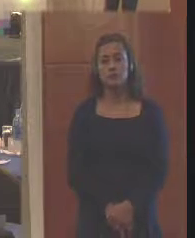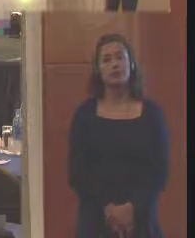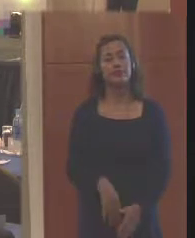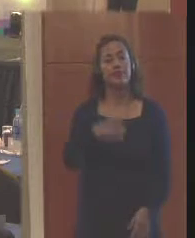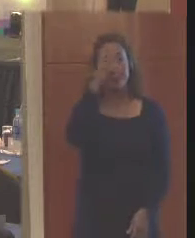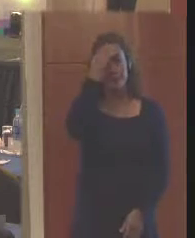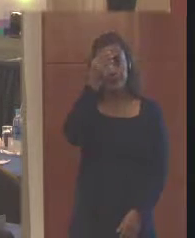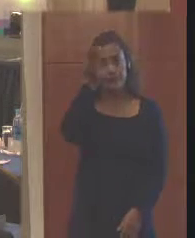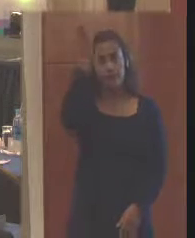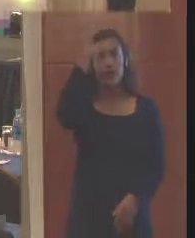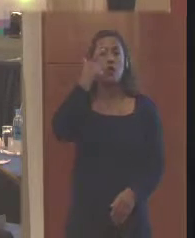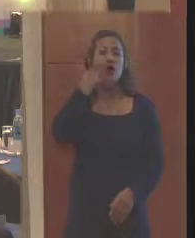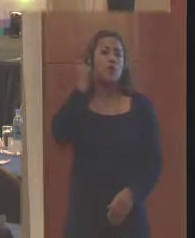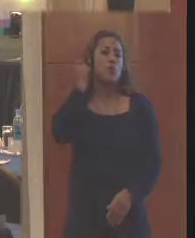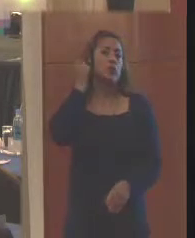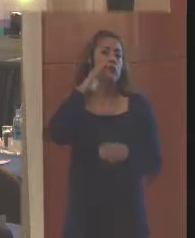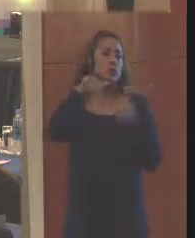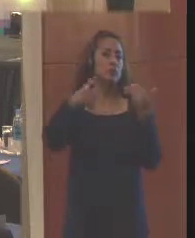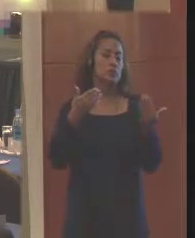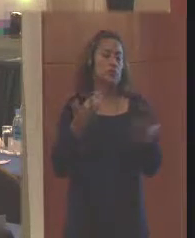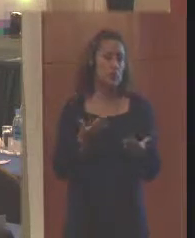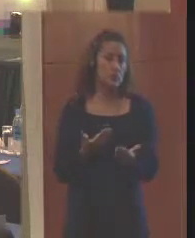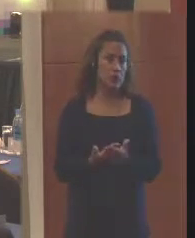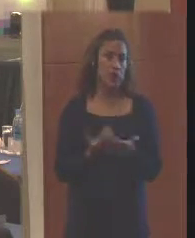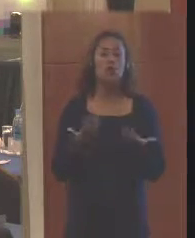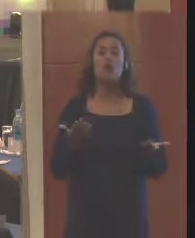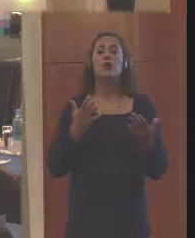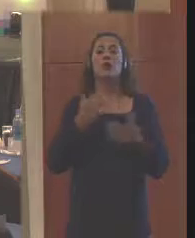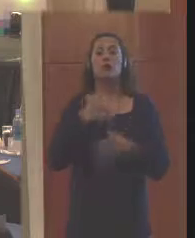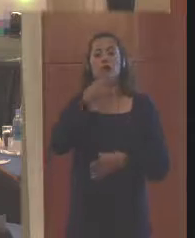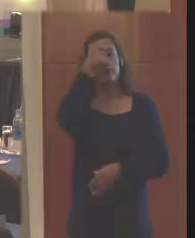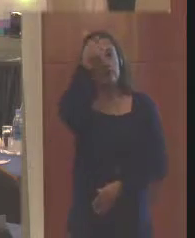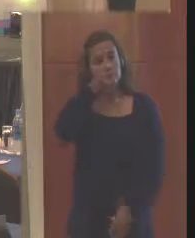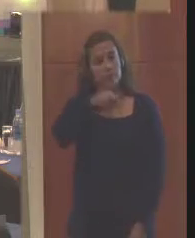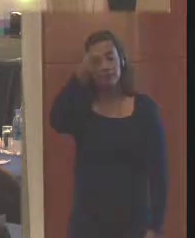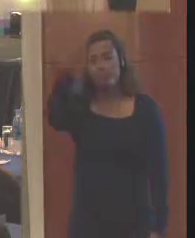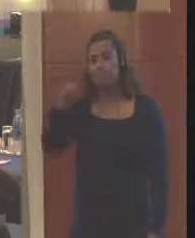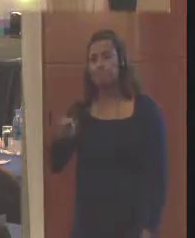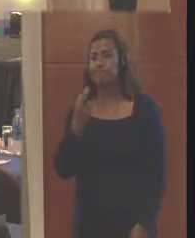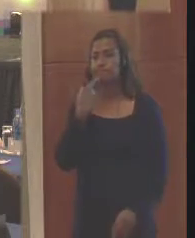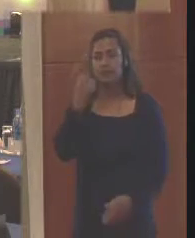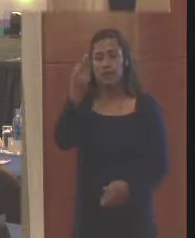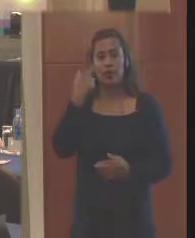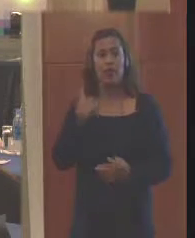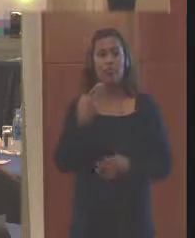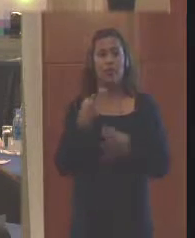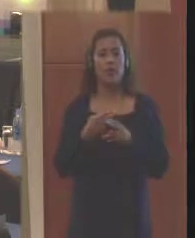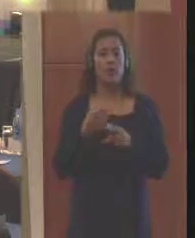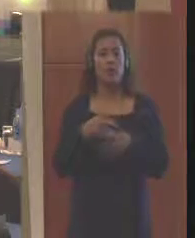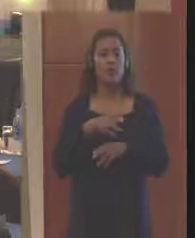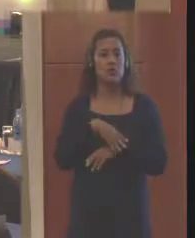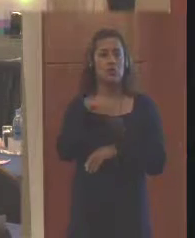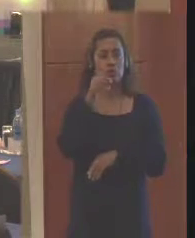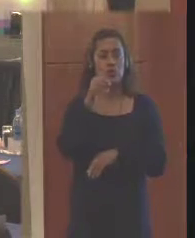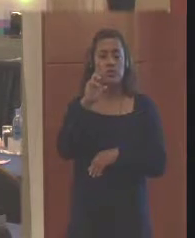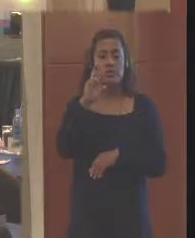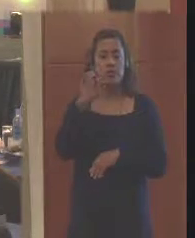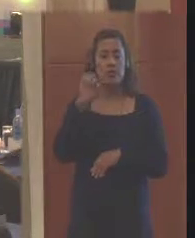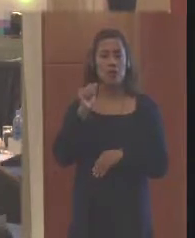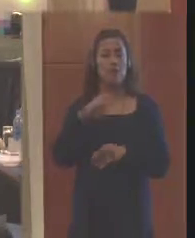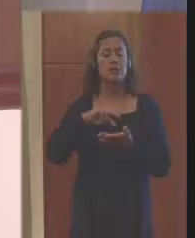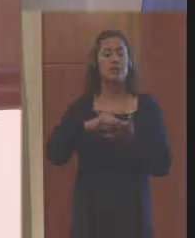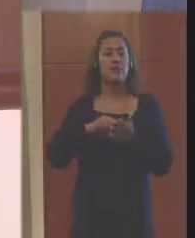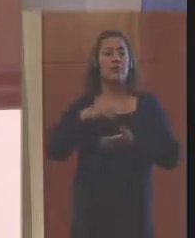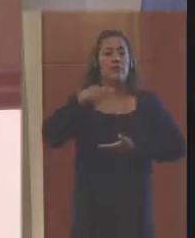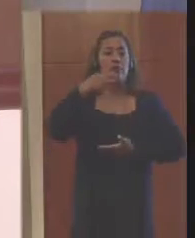Buenos días a todos y a todas. Es con mucho honor y satisfacción que en nombre de Swiss Re represento el sector de